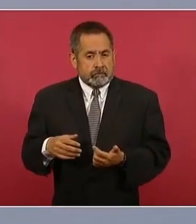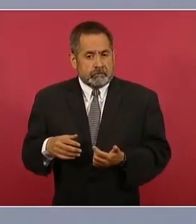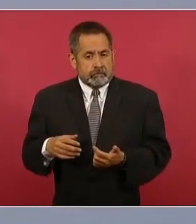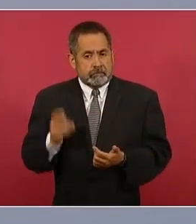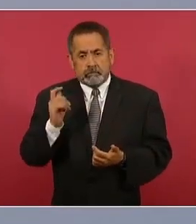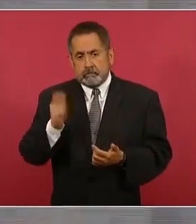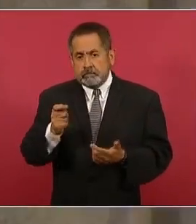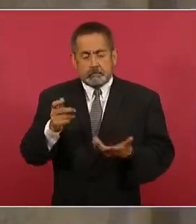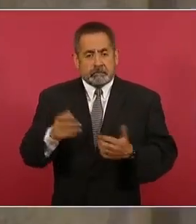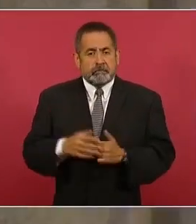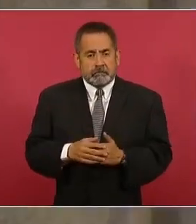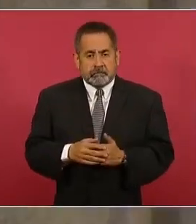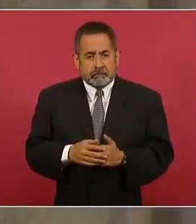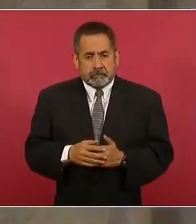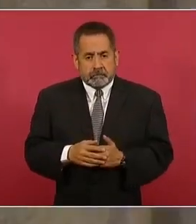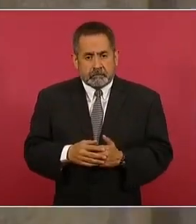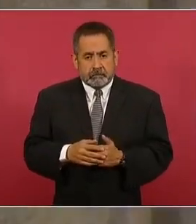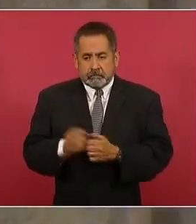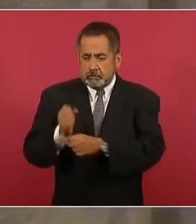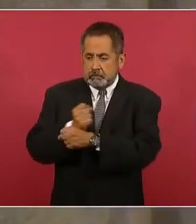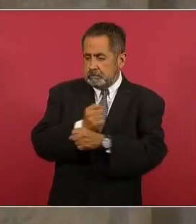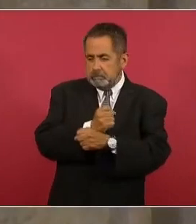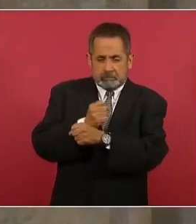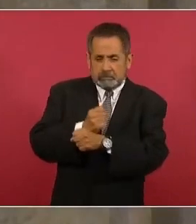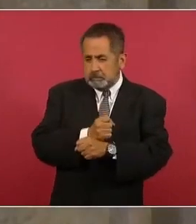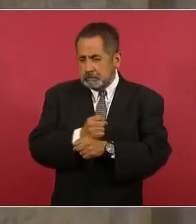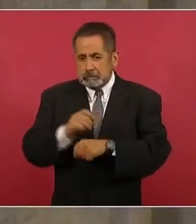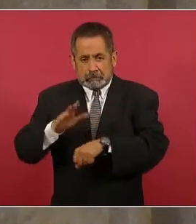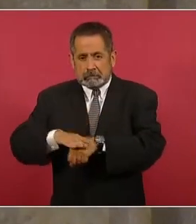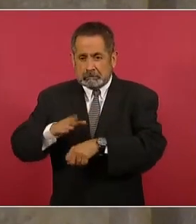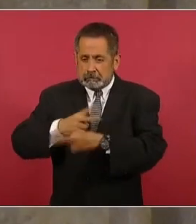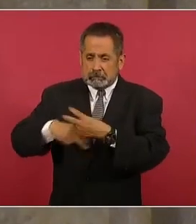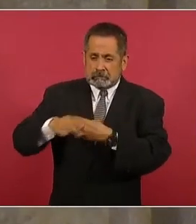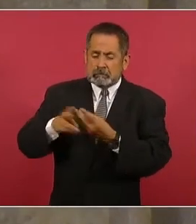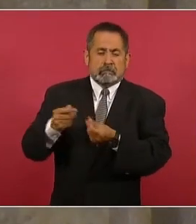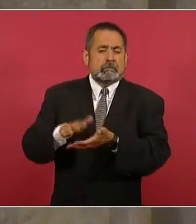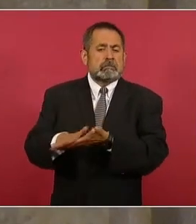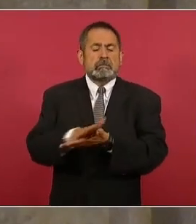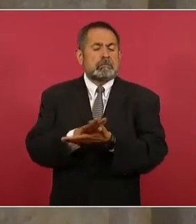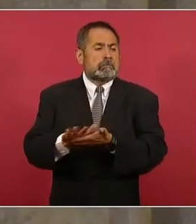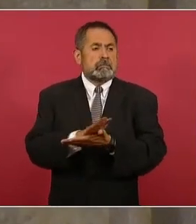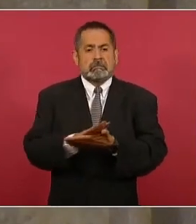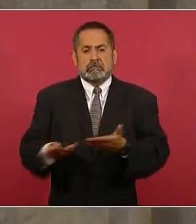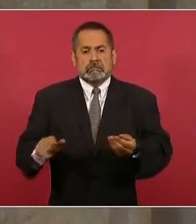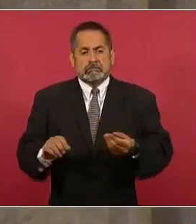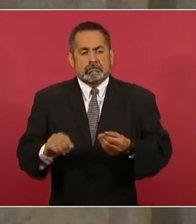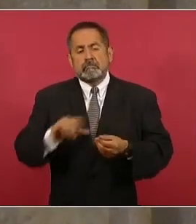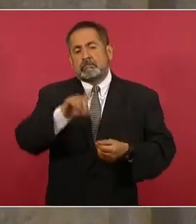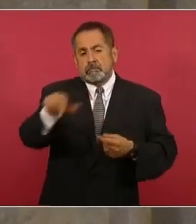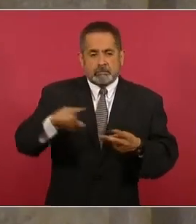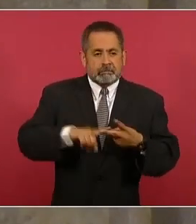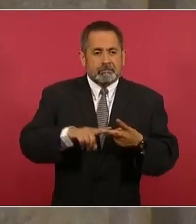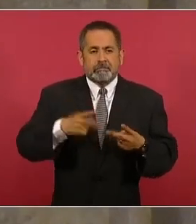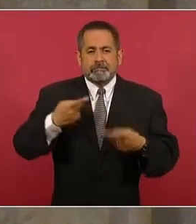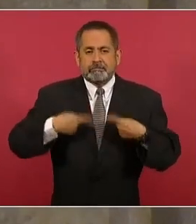llevaba al exterminio junto con las epidemias,